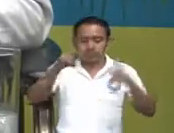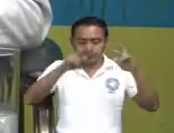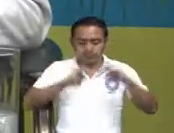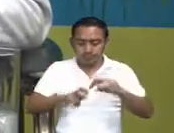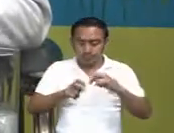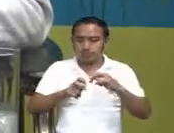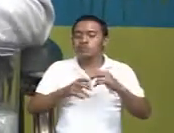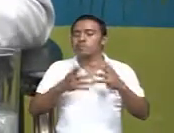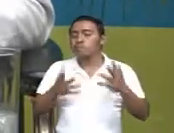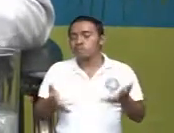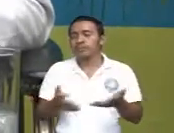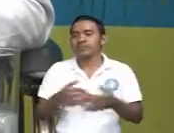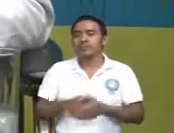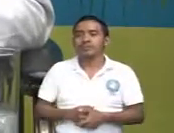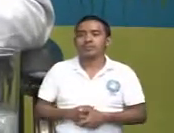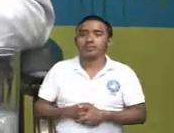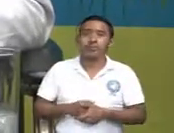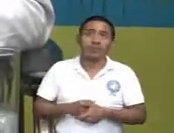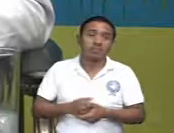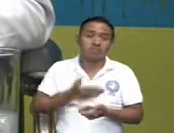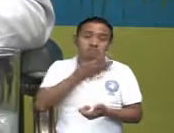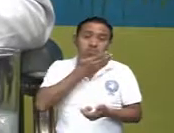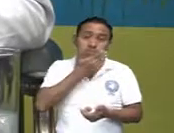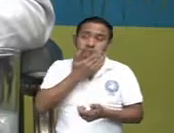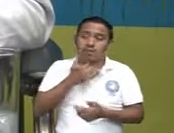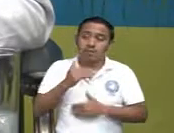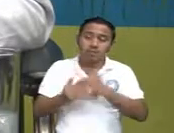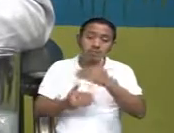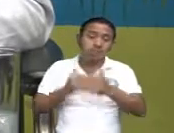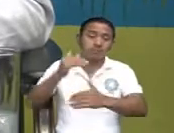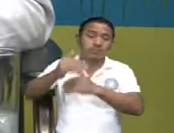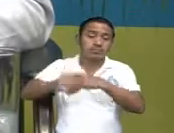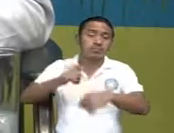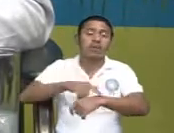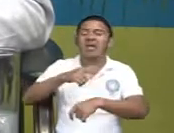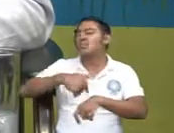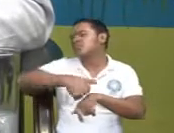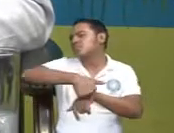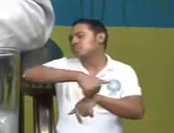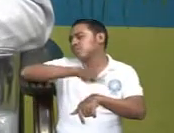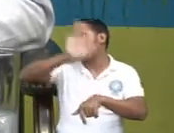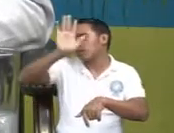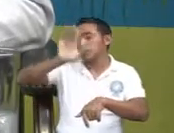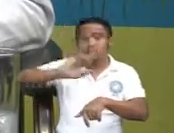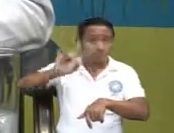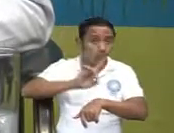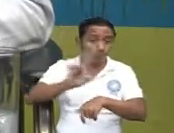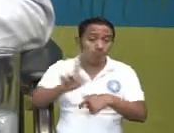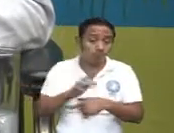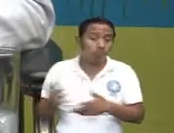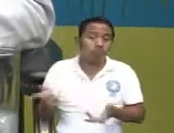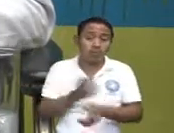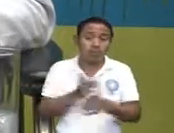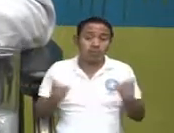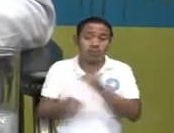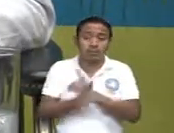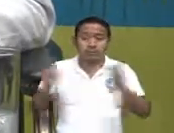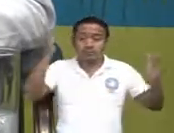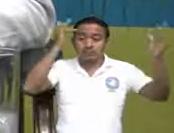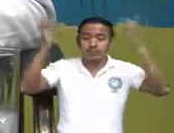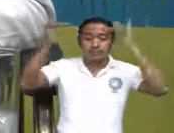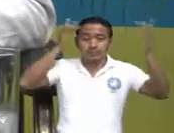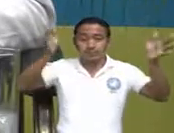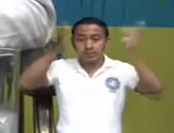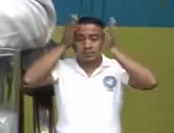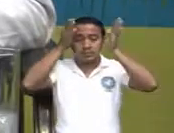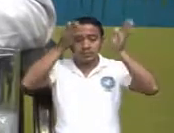avanzados son más difíciles de resolver lo ve entonces por eso es el llamado